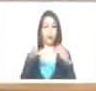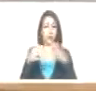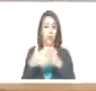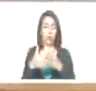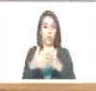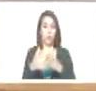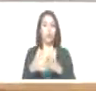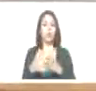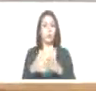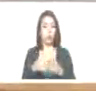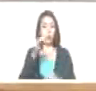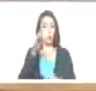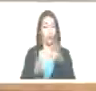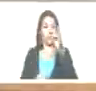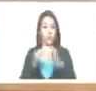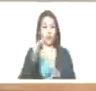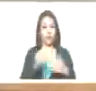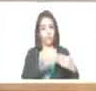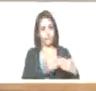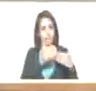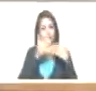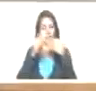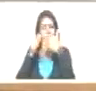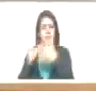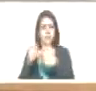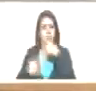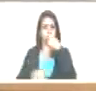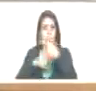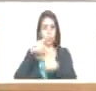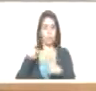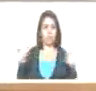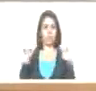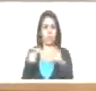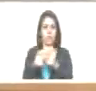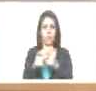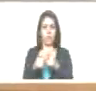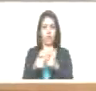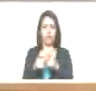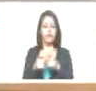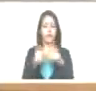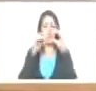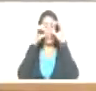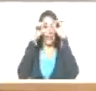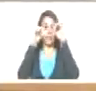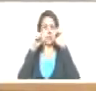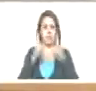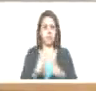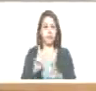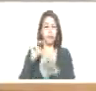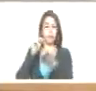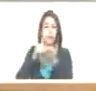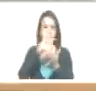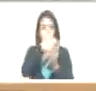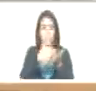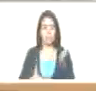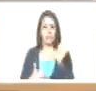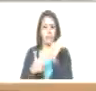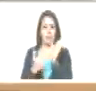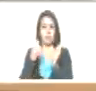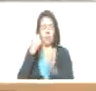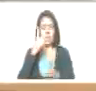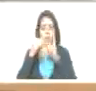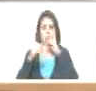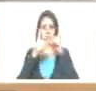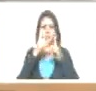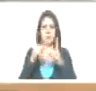jurídica, posponer para una próxima sesión que se determine la presentación a primera discusión del